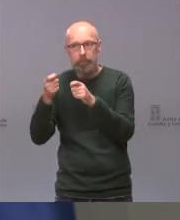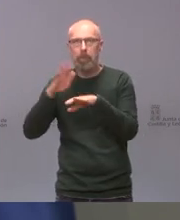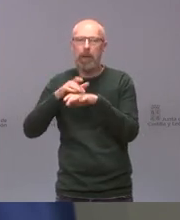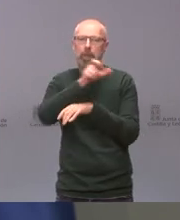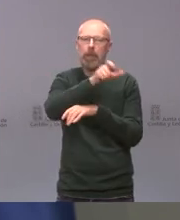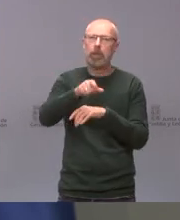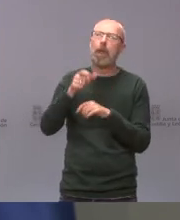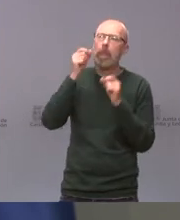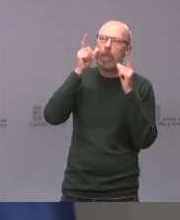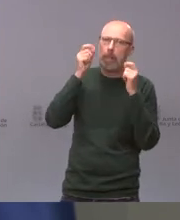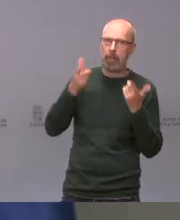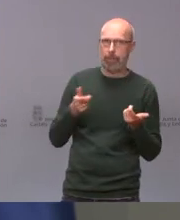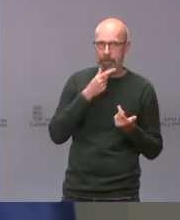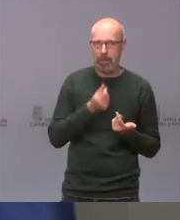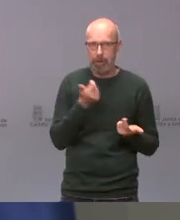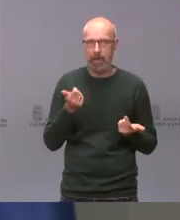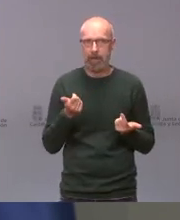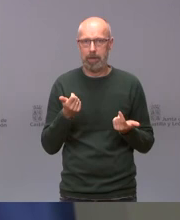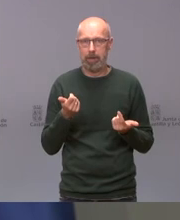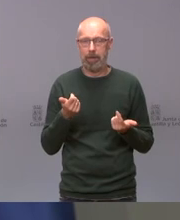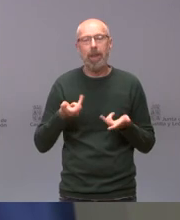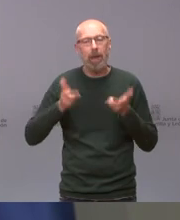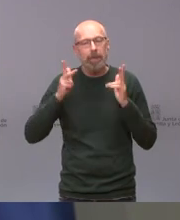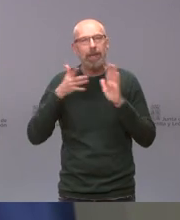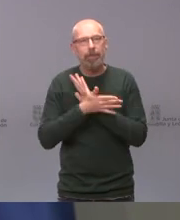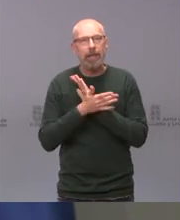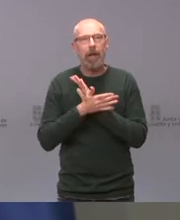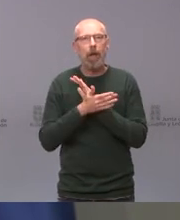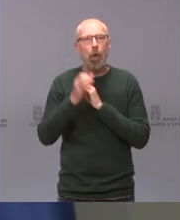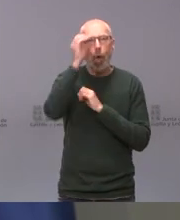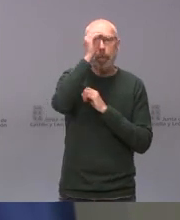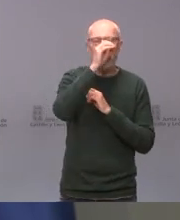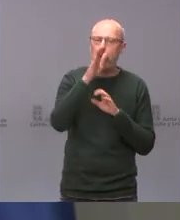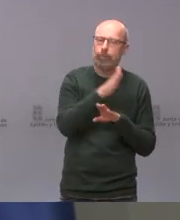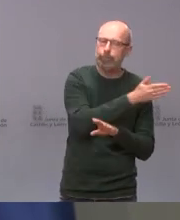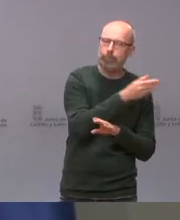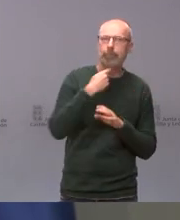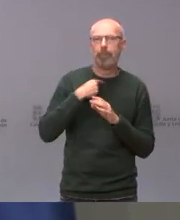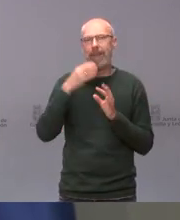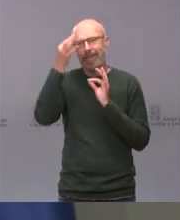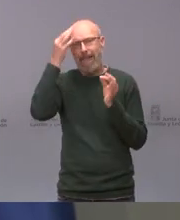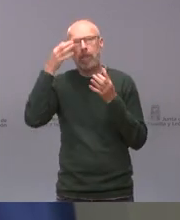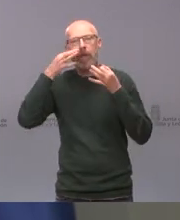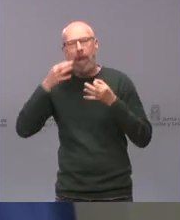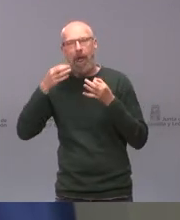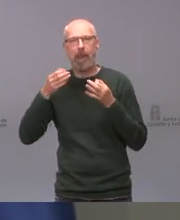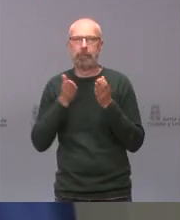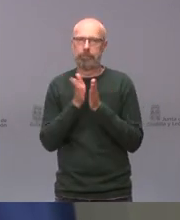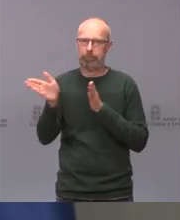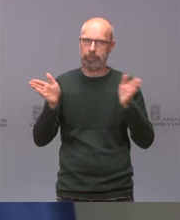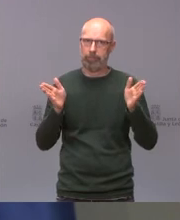la opinión de los hechos, para que la gente pueda tomar sus decisiones y hacer sus juicios de valor de una manera objetiva.